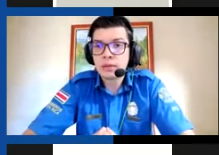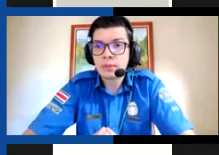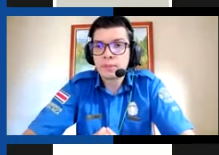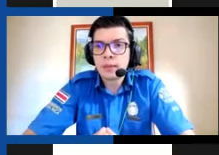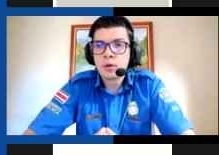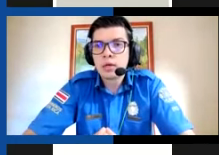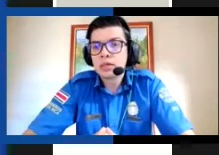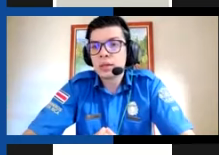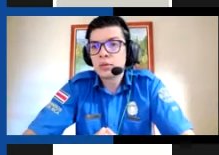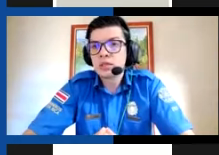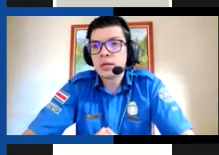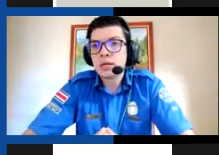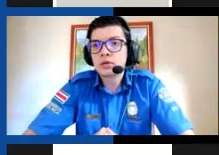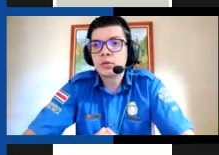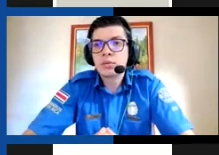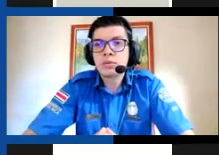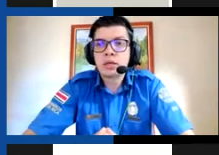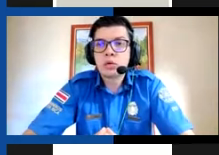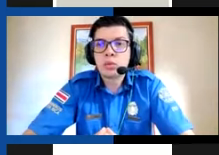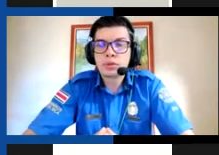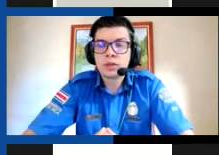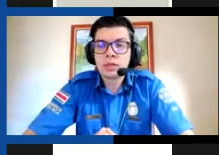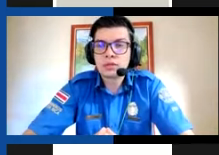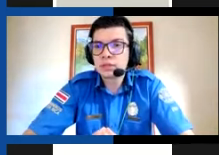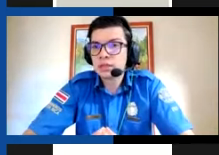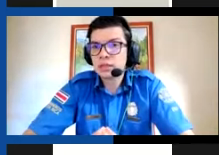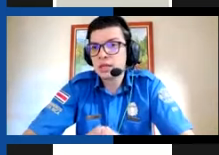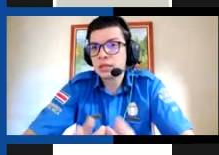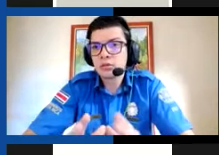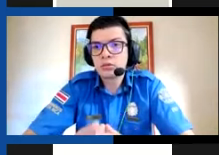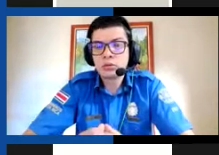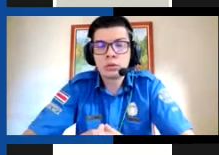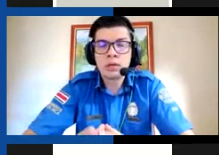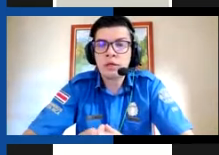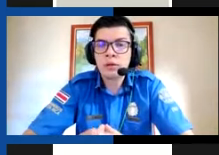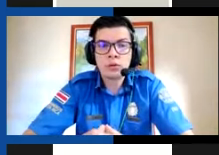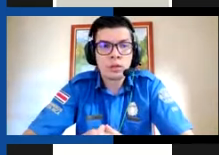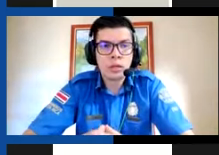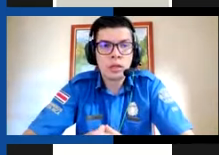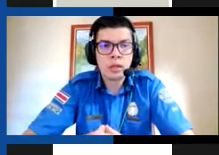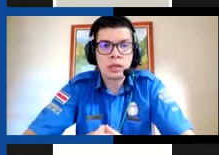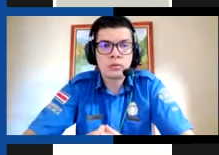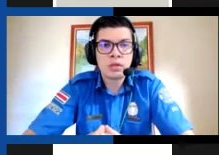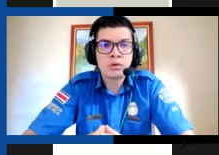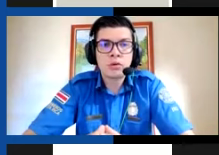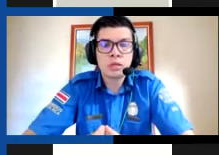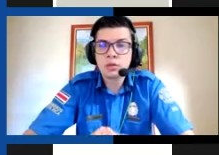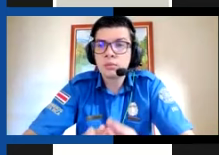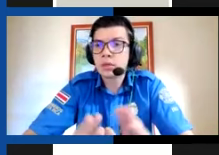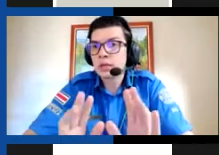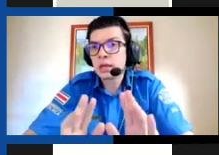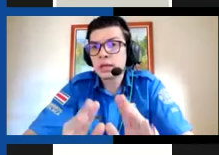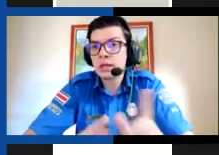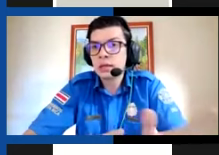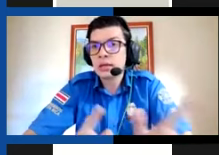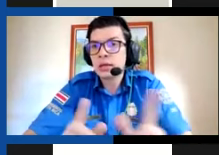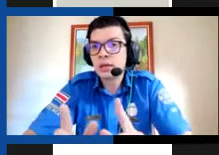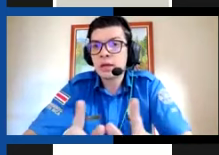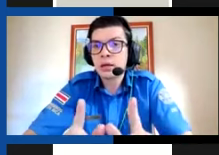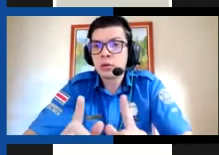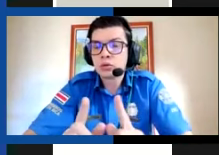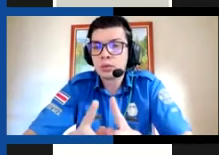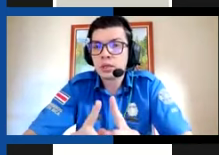municipalidad. Ok, si la municipalidad solo permite ocupaciones residenciales en una debida ubicación, pues ahí ya